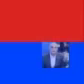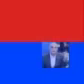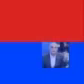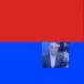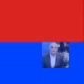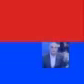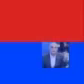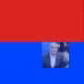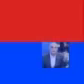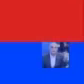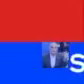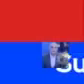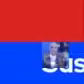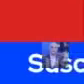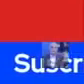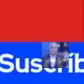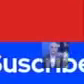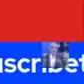Ahora, el